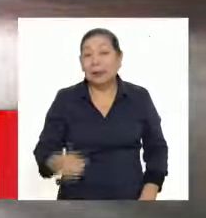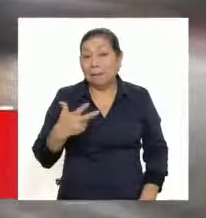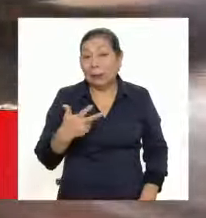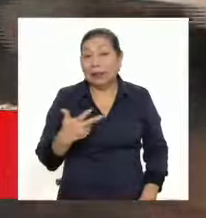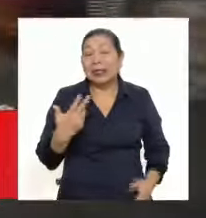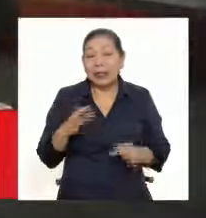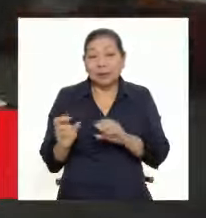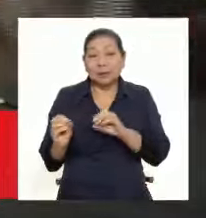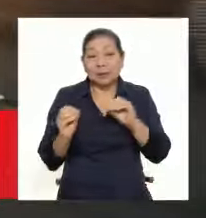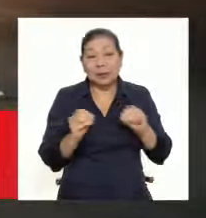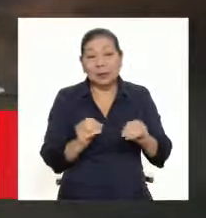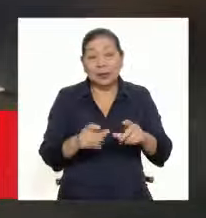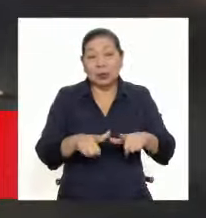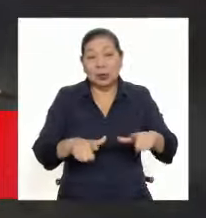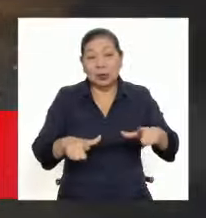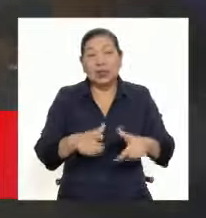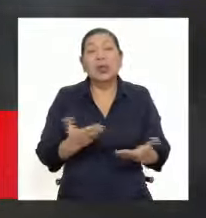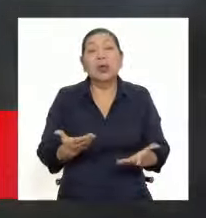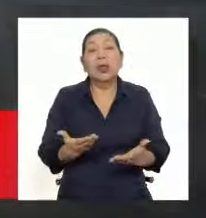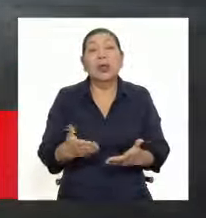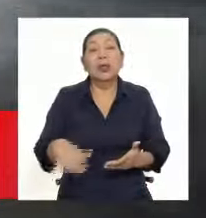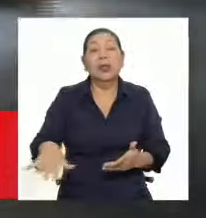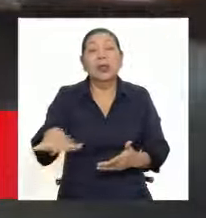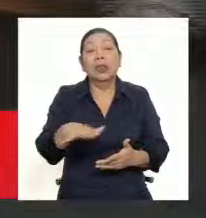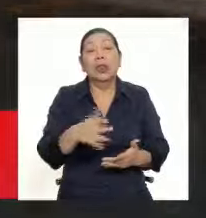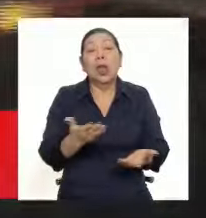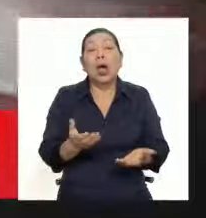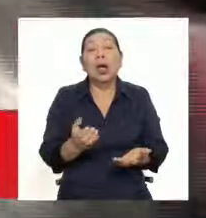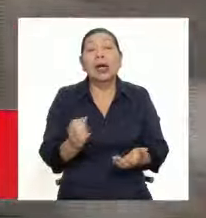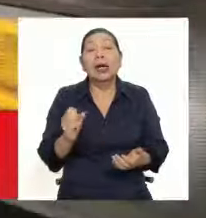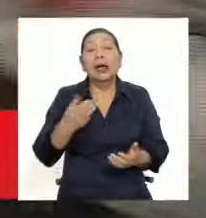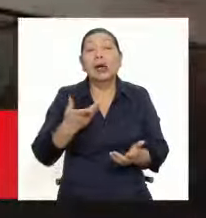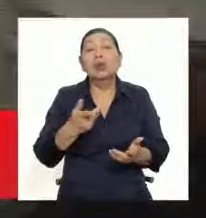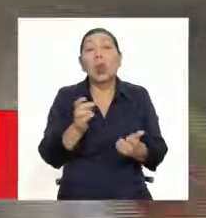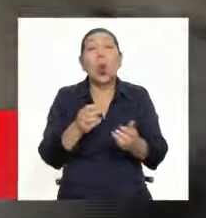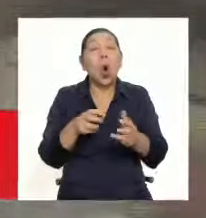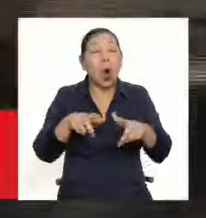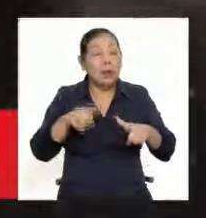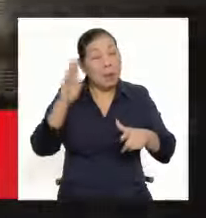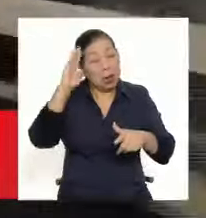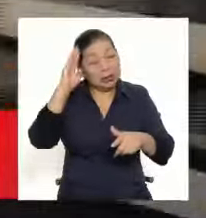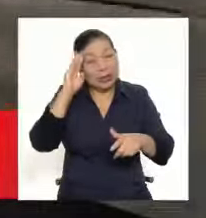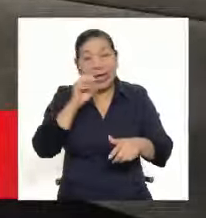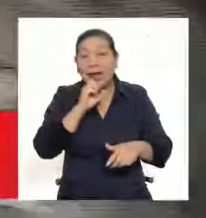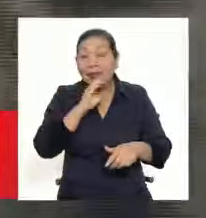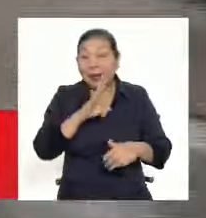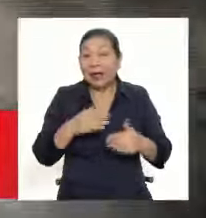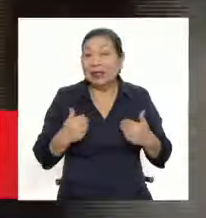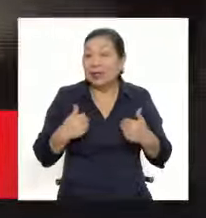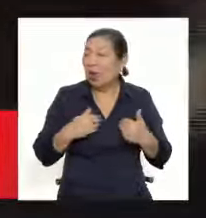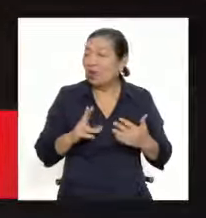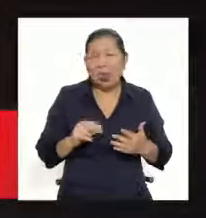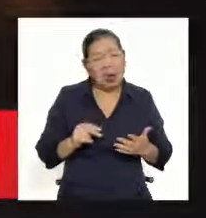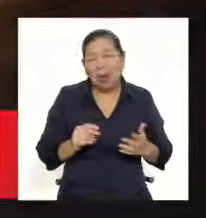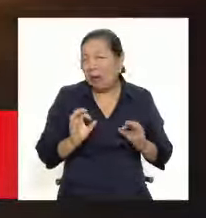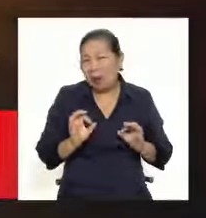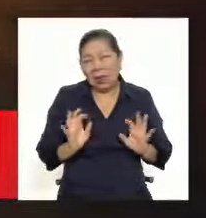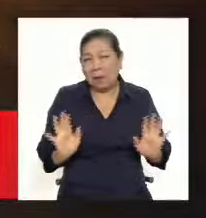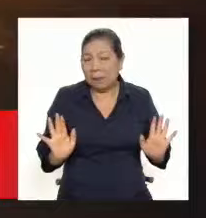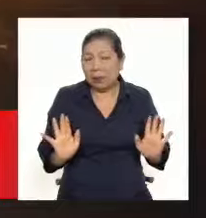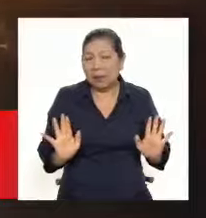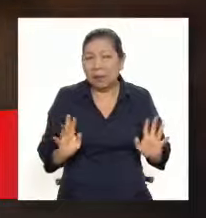han sido trasladados a la comisaría Chacarilla del Estanque. Afortunadamente sus lesiones, según la información que tenemos, no ha sido grave.